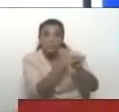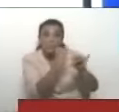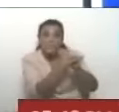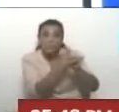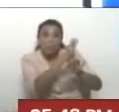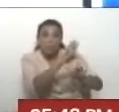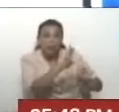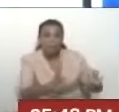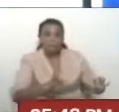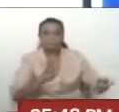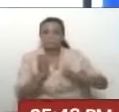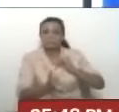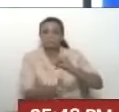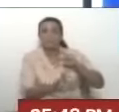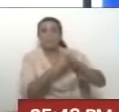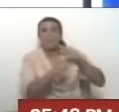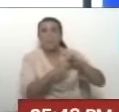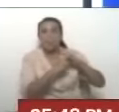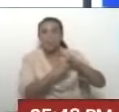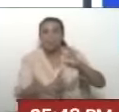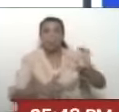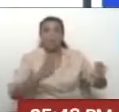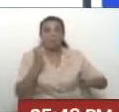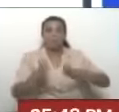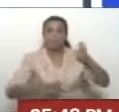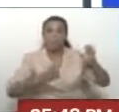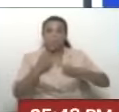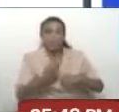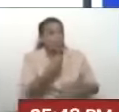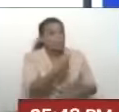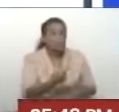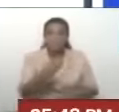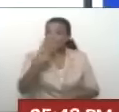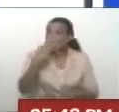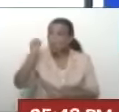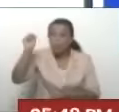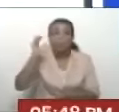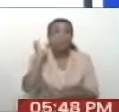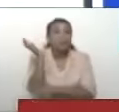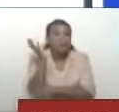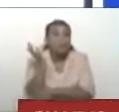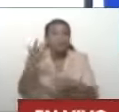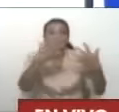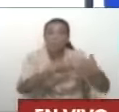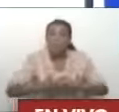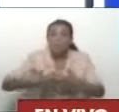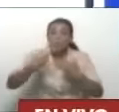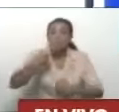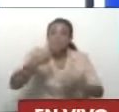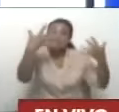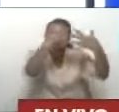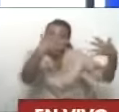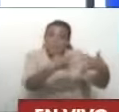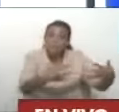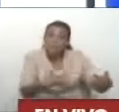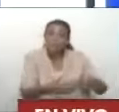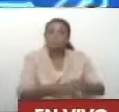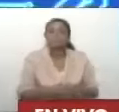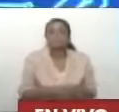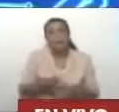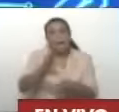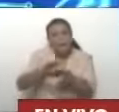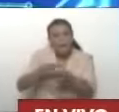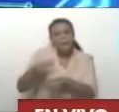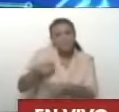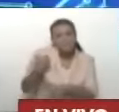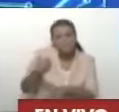de afectación letal. Oído, no lo dice Maduro, lo dice el Congreso de Estados Unidos. Presidente, disculpe, aprovechando